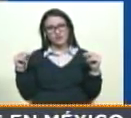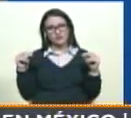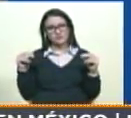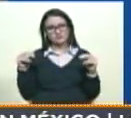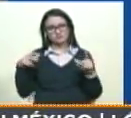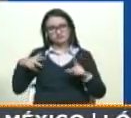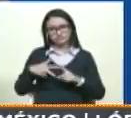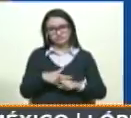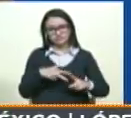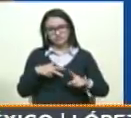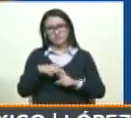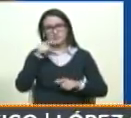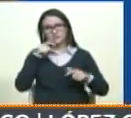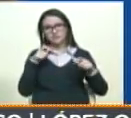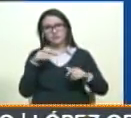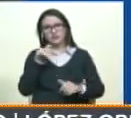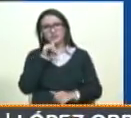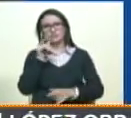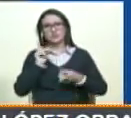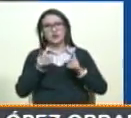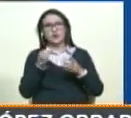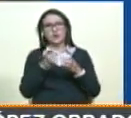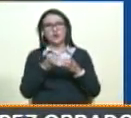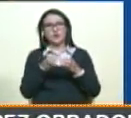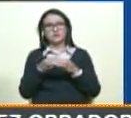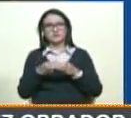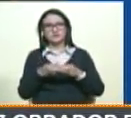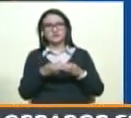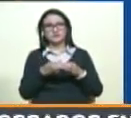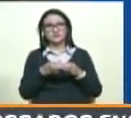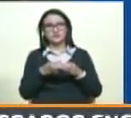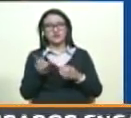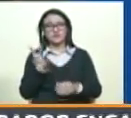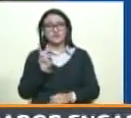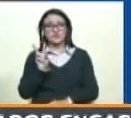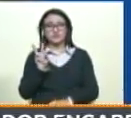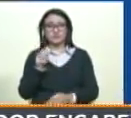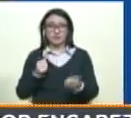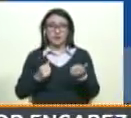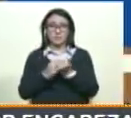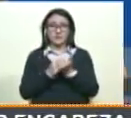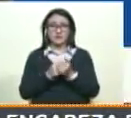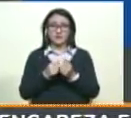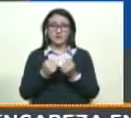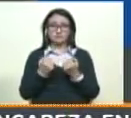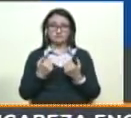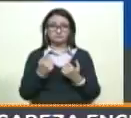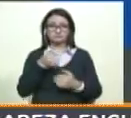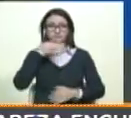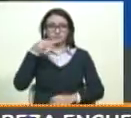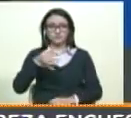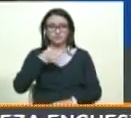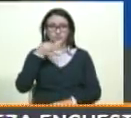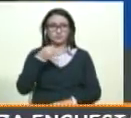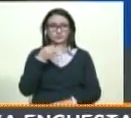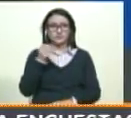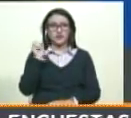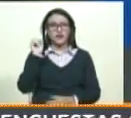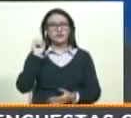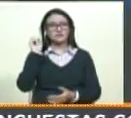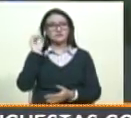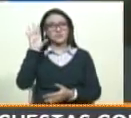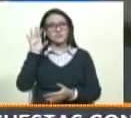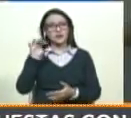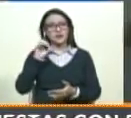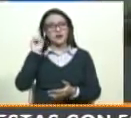reprimiendo a los manifestantes, como están denunciando algunas organizaciones, y si Venezuela va a apoyar la declaración que se ha llevado a la Asamblea en apoyo